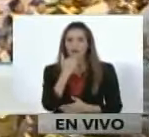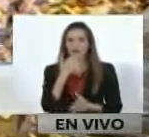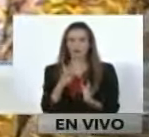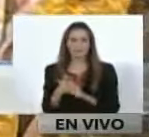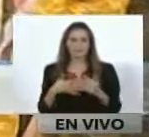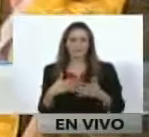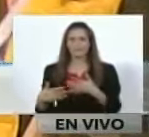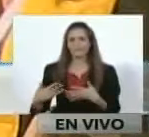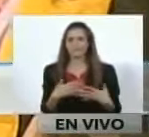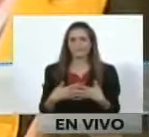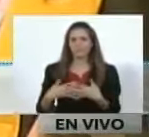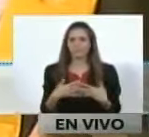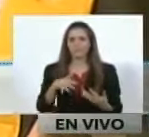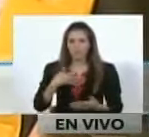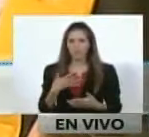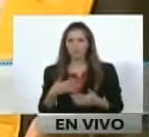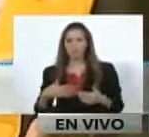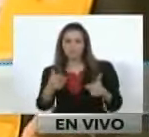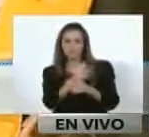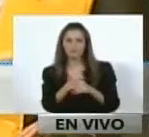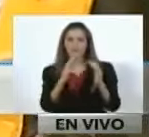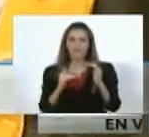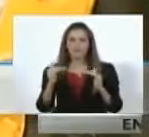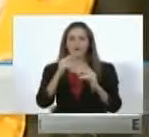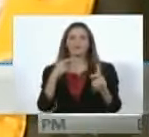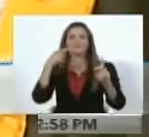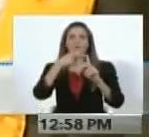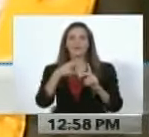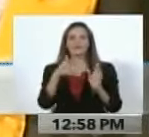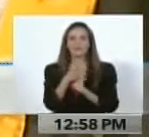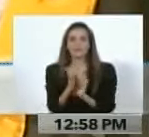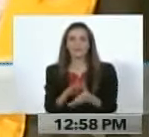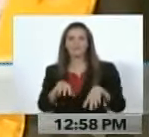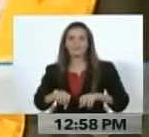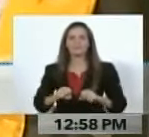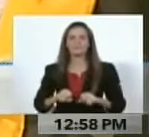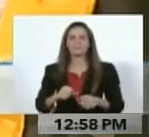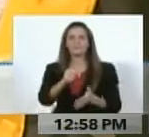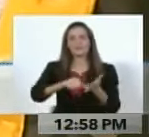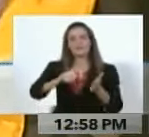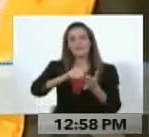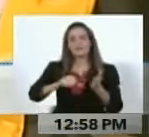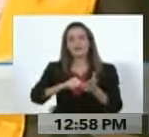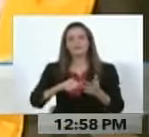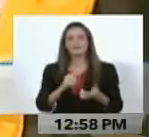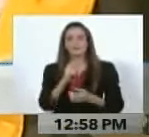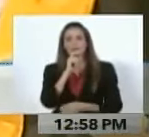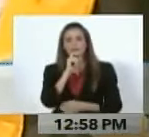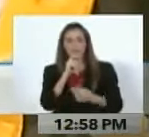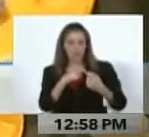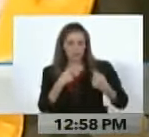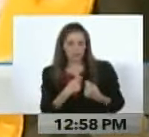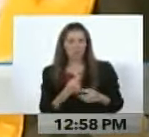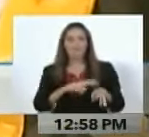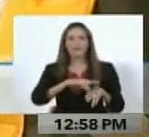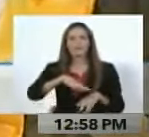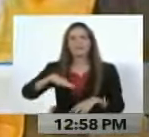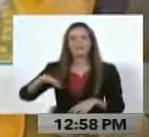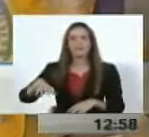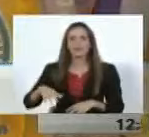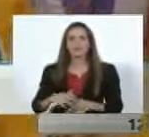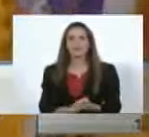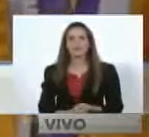guerra ha logrado superar la meta propuesta en intervenciones quirúrgicas de alta complejidad para los niños de